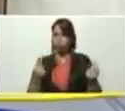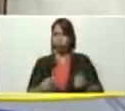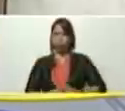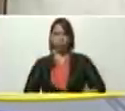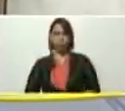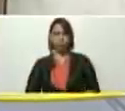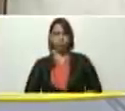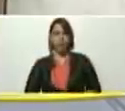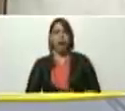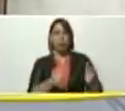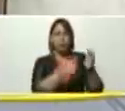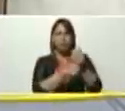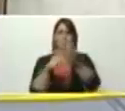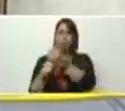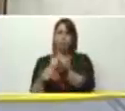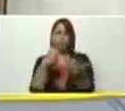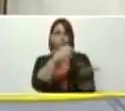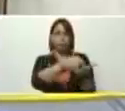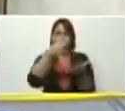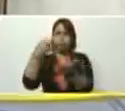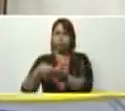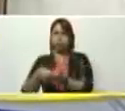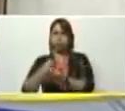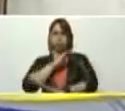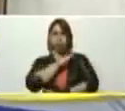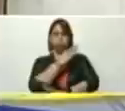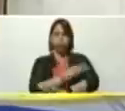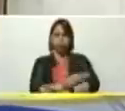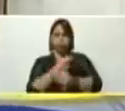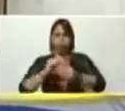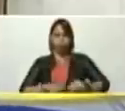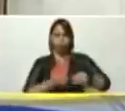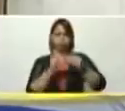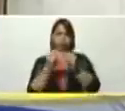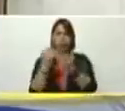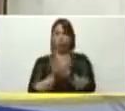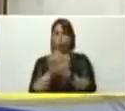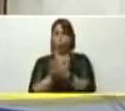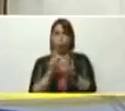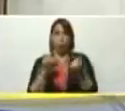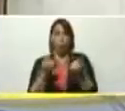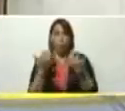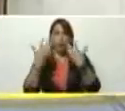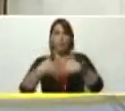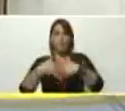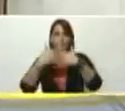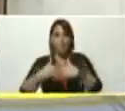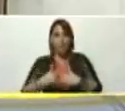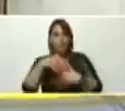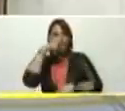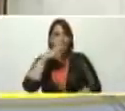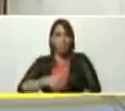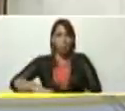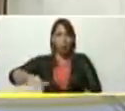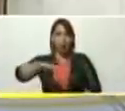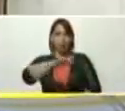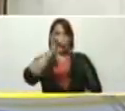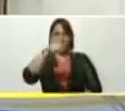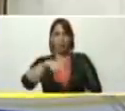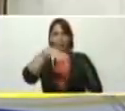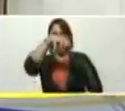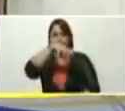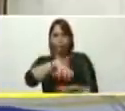esas inversiones, fortalecer la recuperación económica de las empresas del pueblo, las empresas del